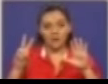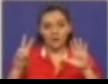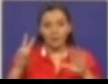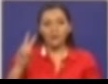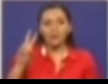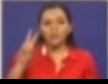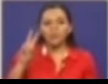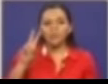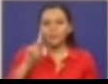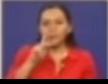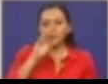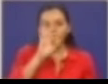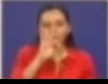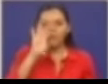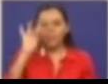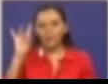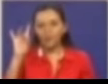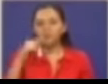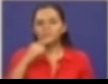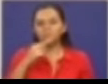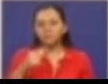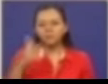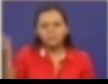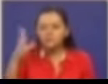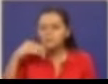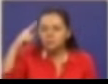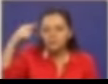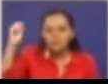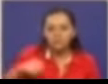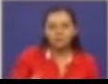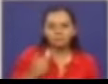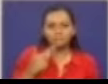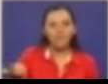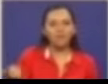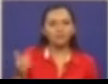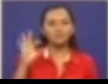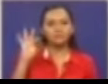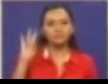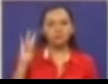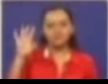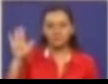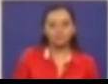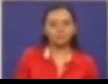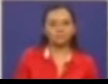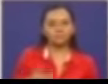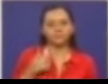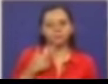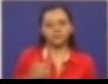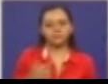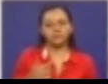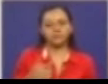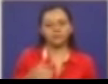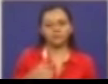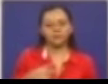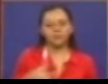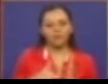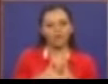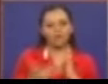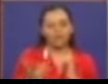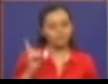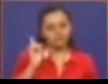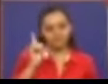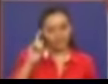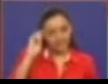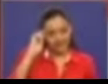puesto 107. Viste, correr, es una bestia. Nos hiciste bajar en el ranking de tecnología.